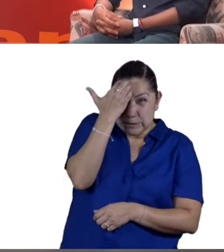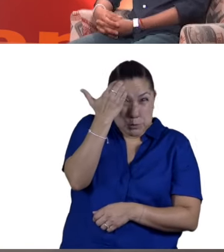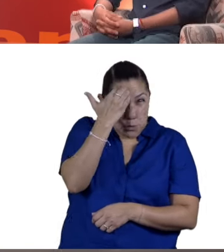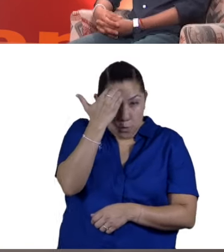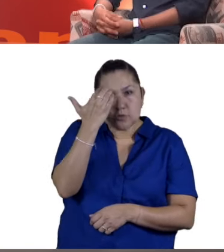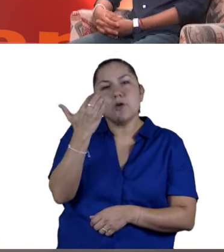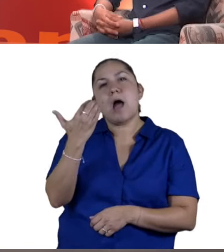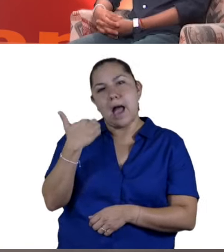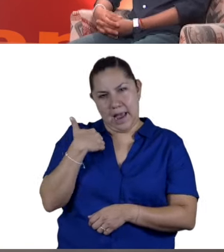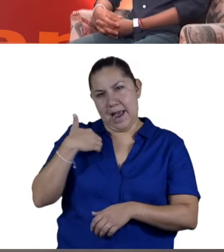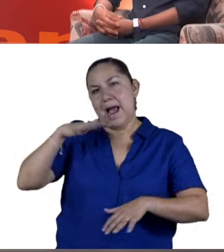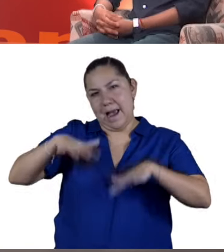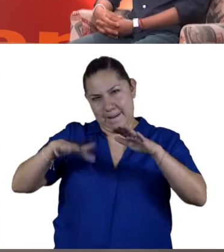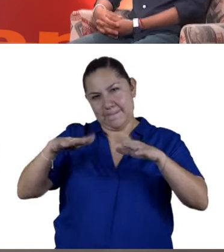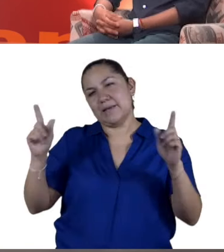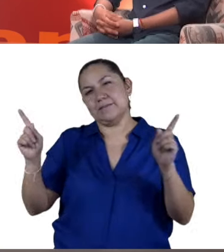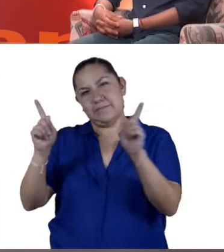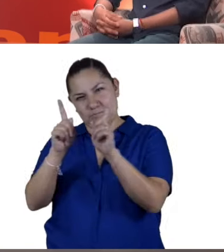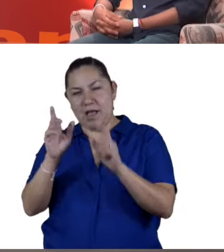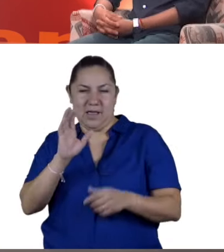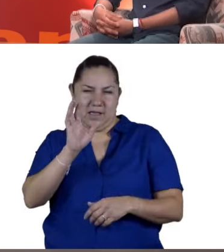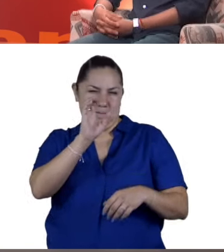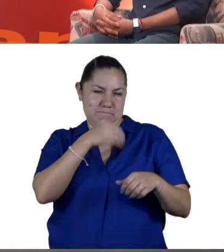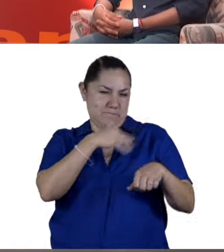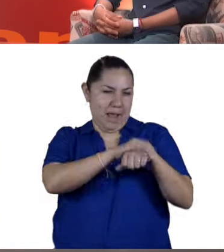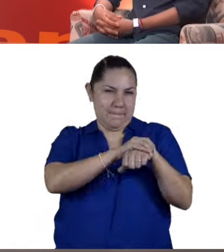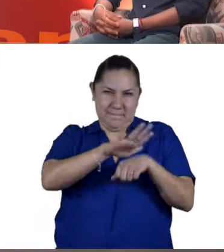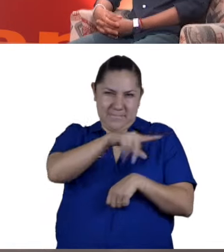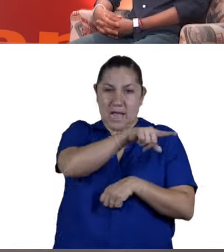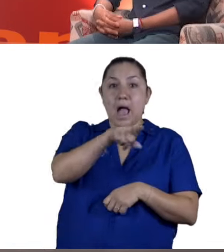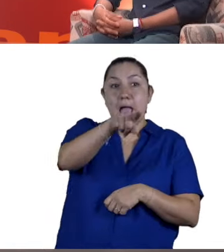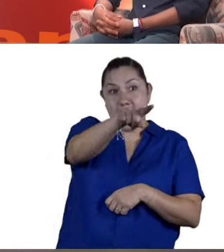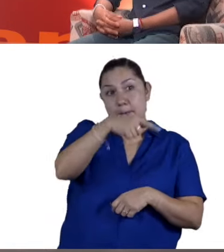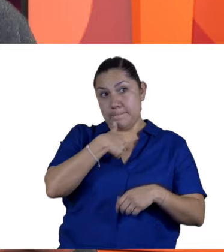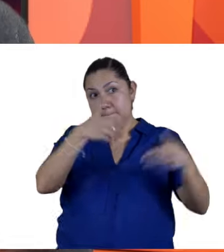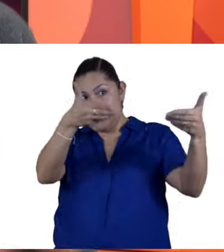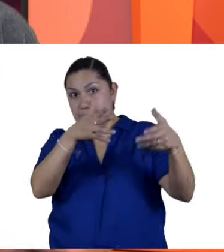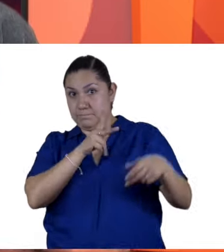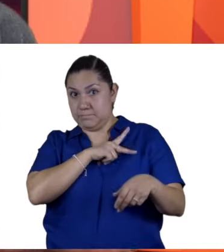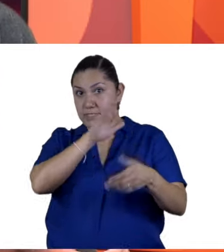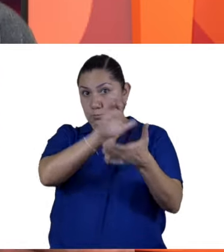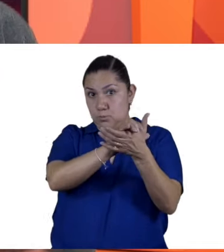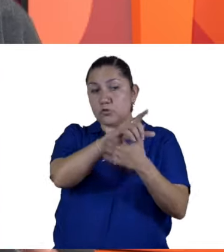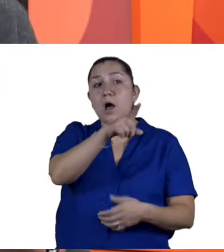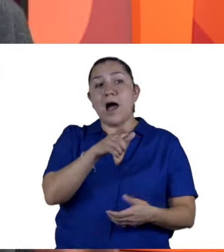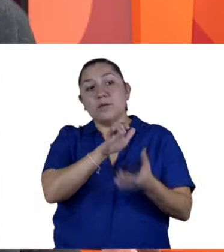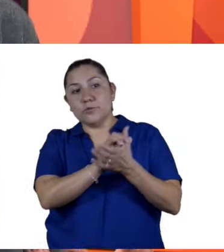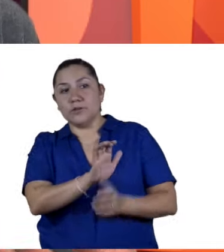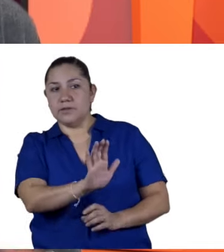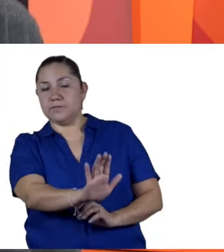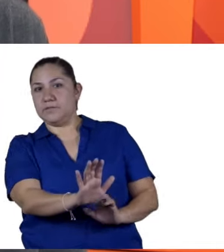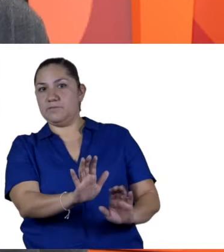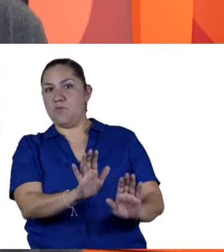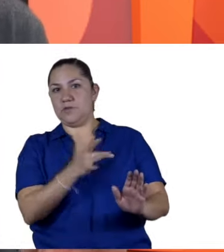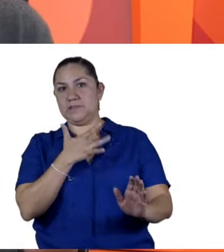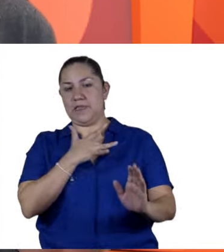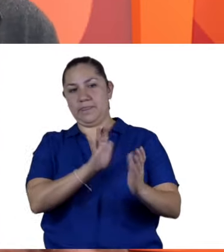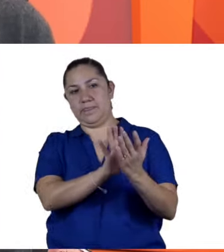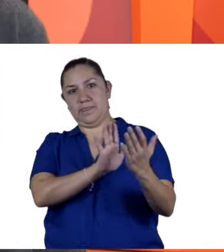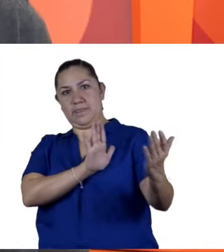Ajá. Si estás en una reunión y ya así, ya, te presento a mi esposo, alguna amiga. Y ponen como mucha distancia. Es algo...